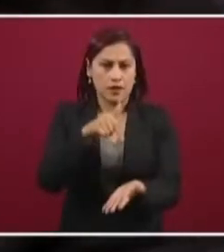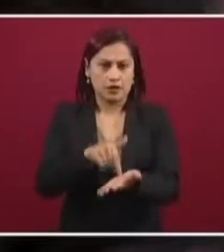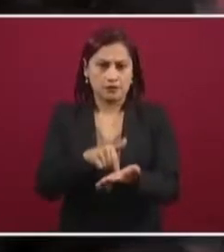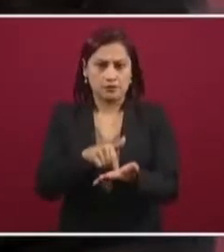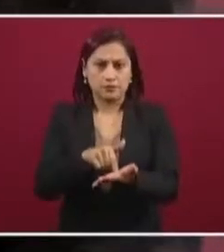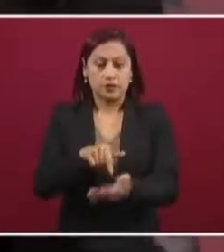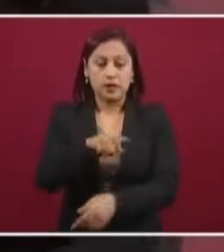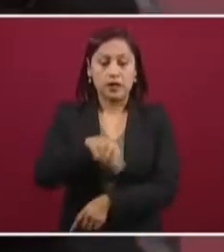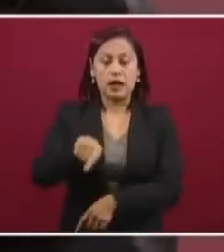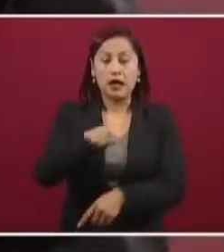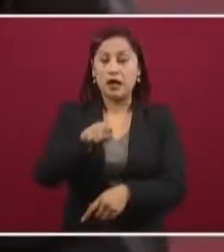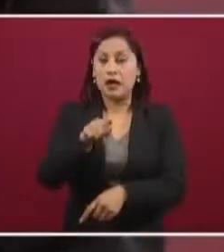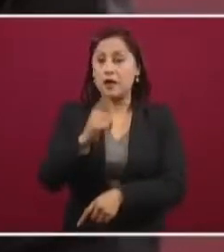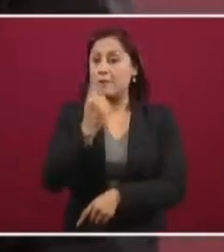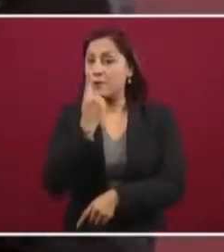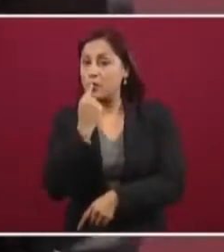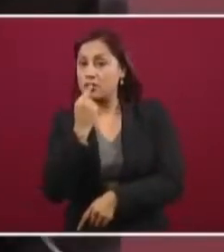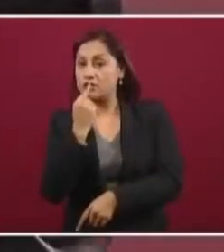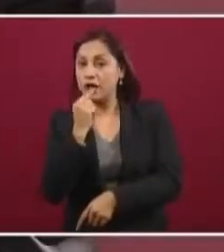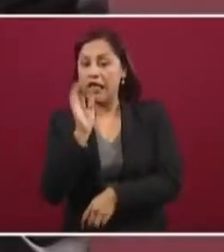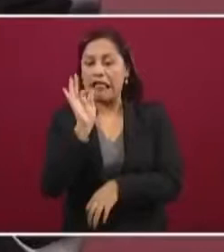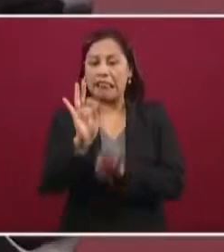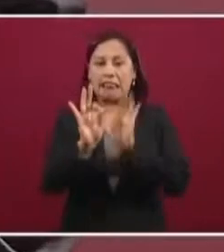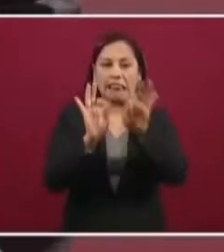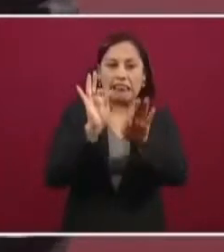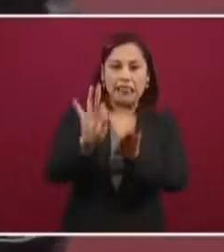ellos tengan